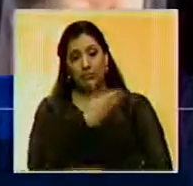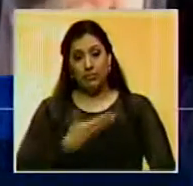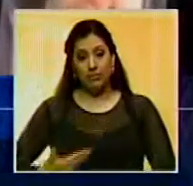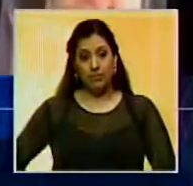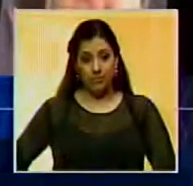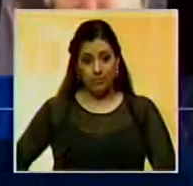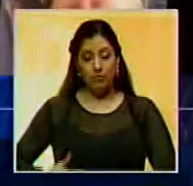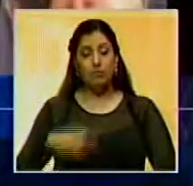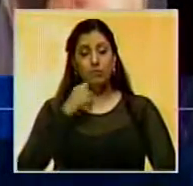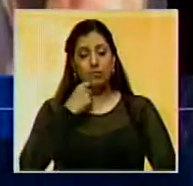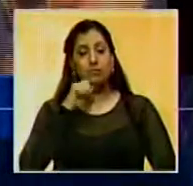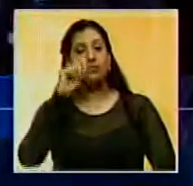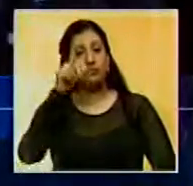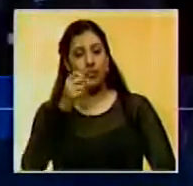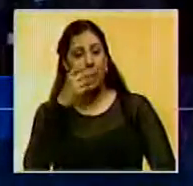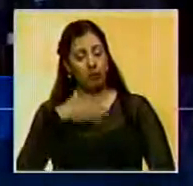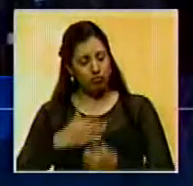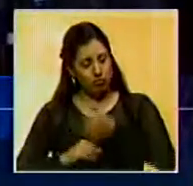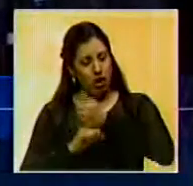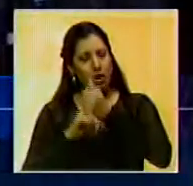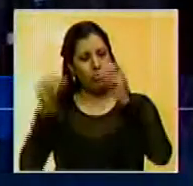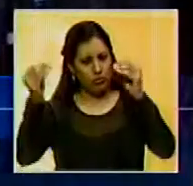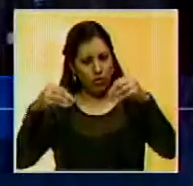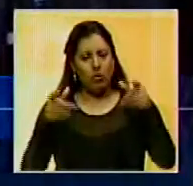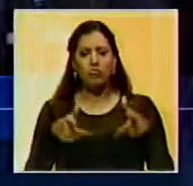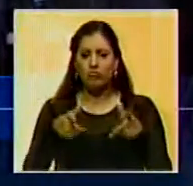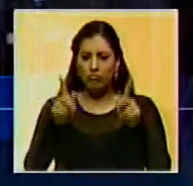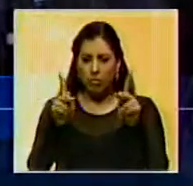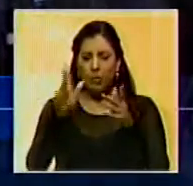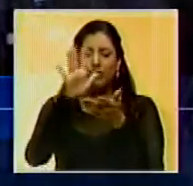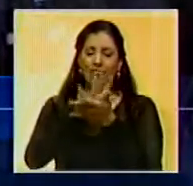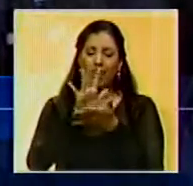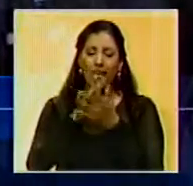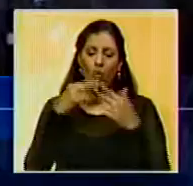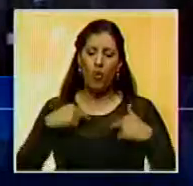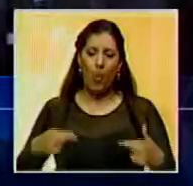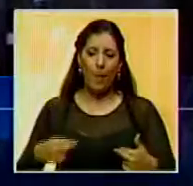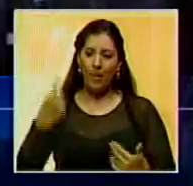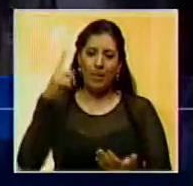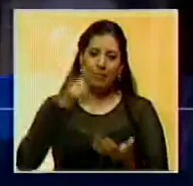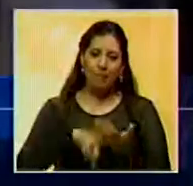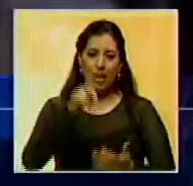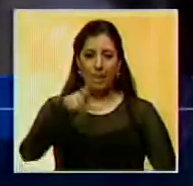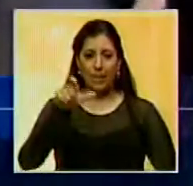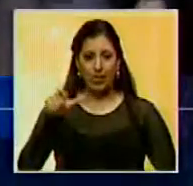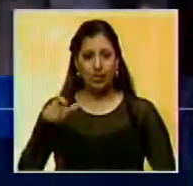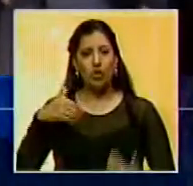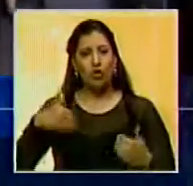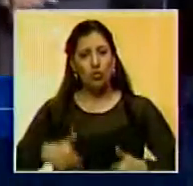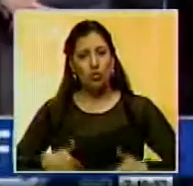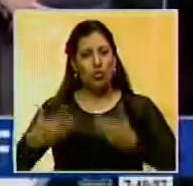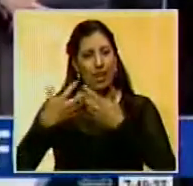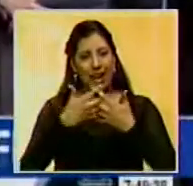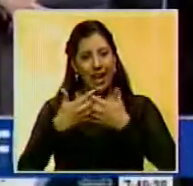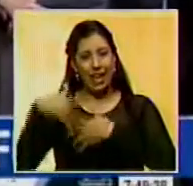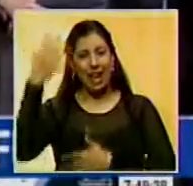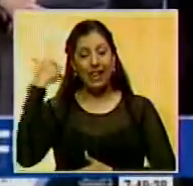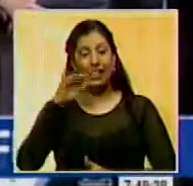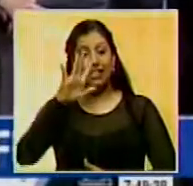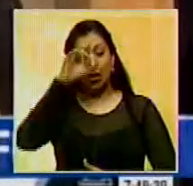presidente Bashar al-Assad indicó que apoya el acuerdo que permitirá el alivio humanitario para miles de sirios que afrontan la guerra desde